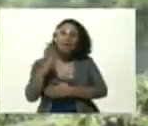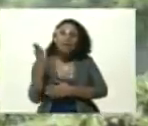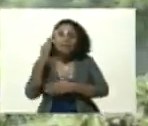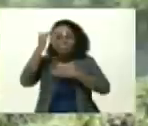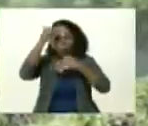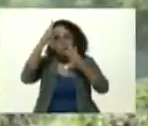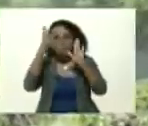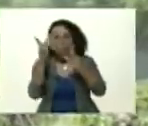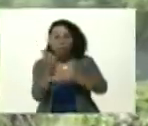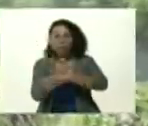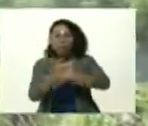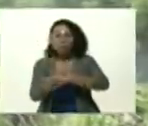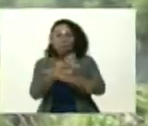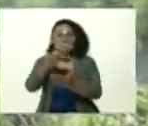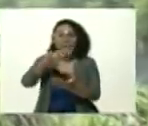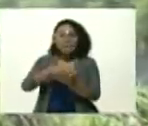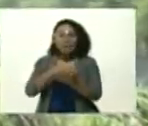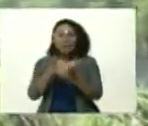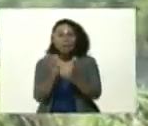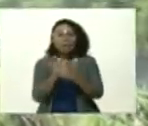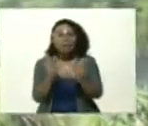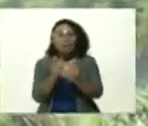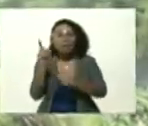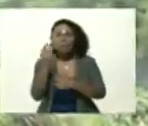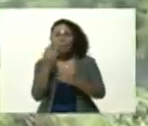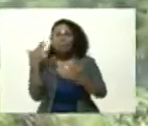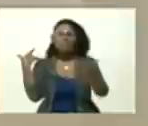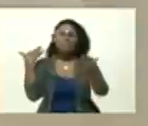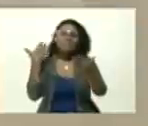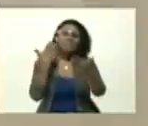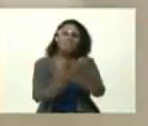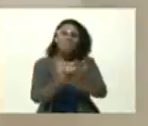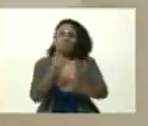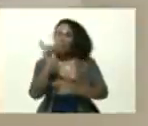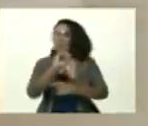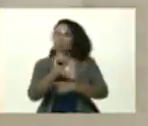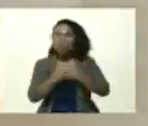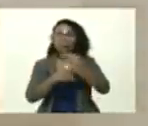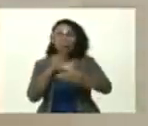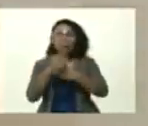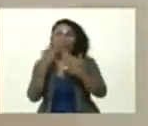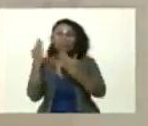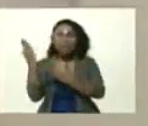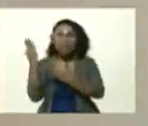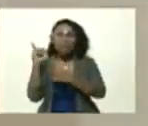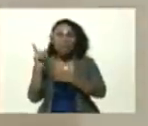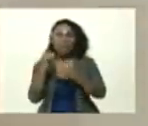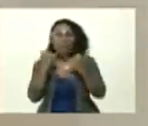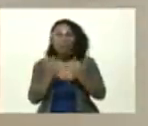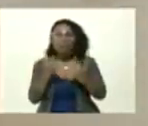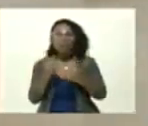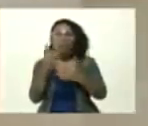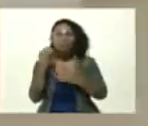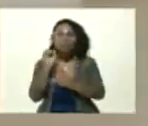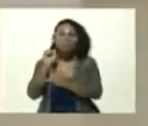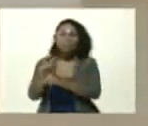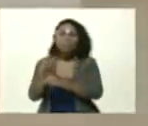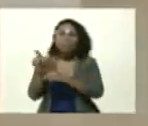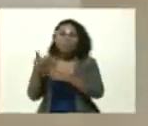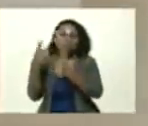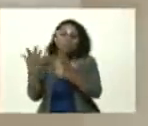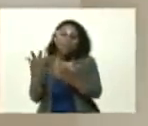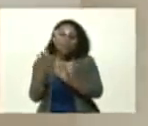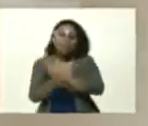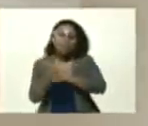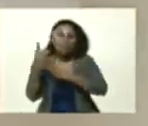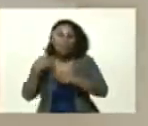atendido por la gobernación del estado de Anzoátegui. Hace muchos años no es así, en años recientes ha sido muy descuidado. Y bueno, nos hemos